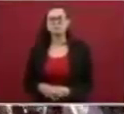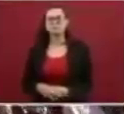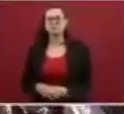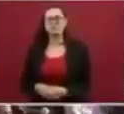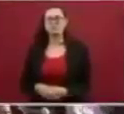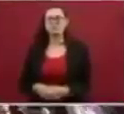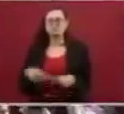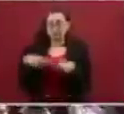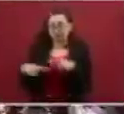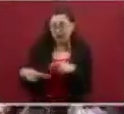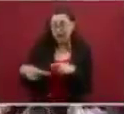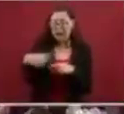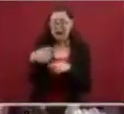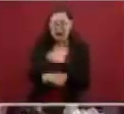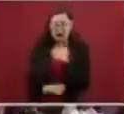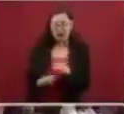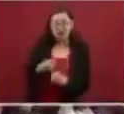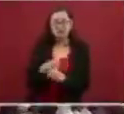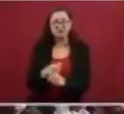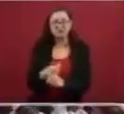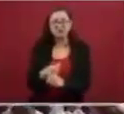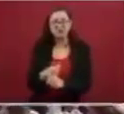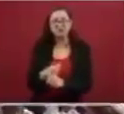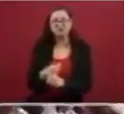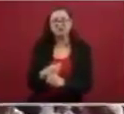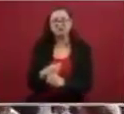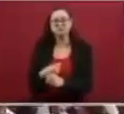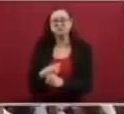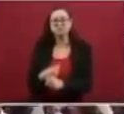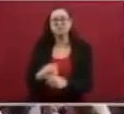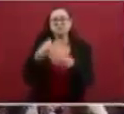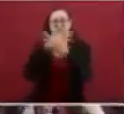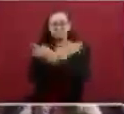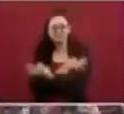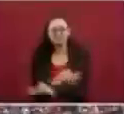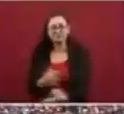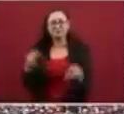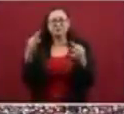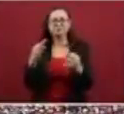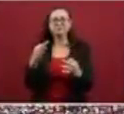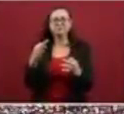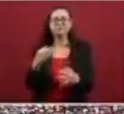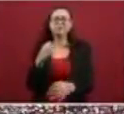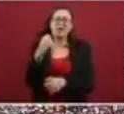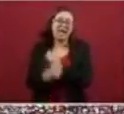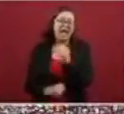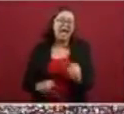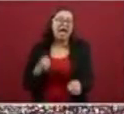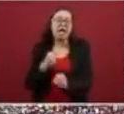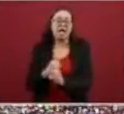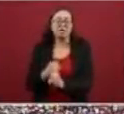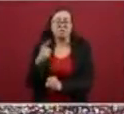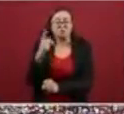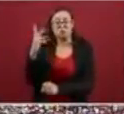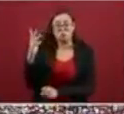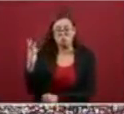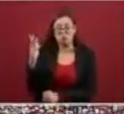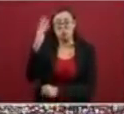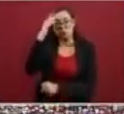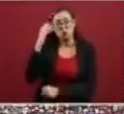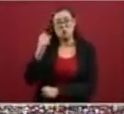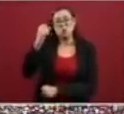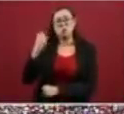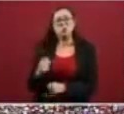Este año se declaró como el año del caudillo del sur, Emiliano